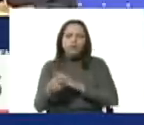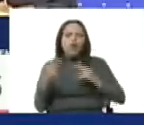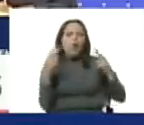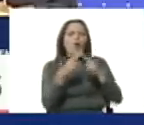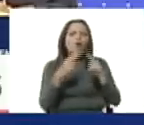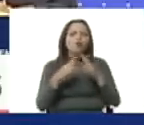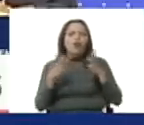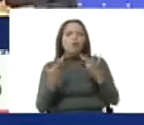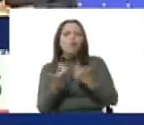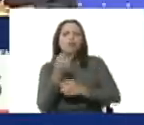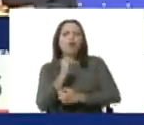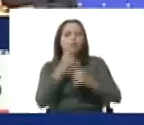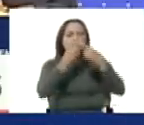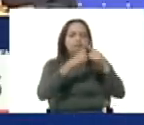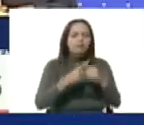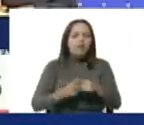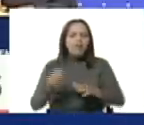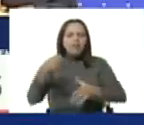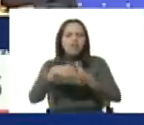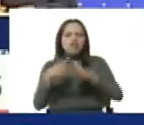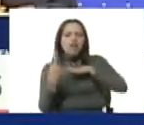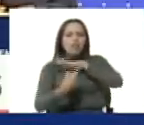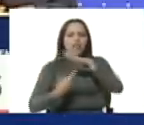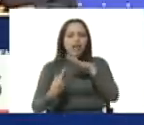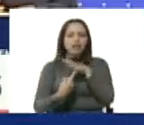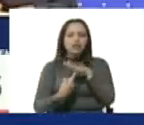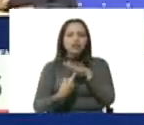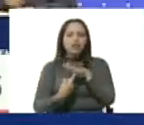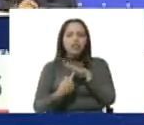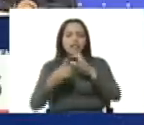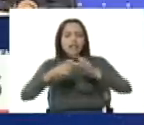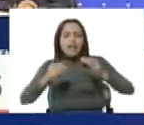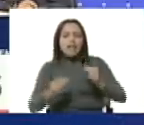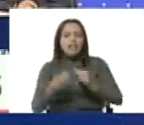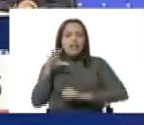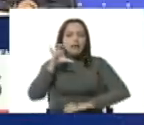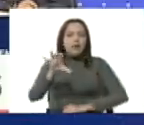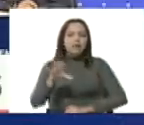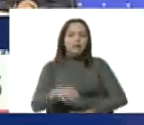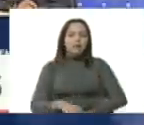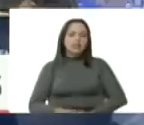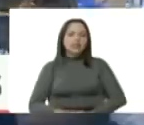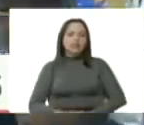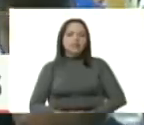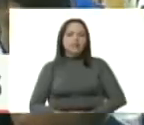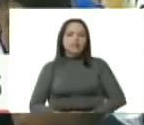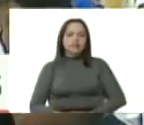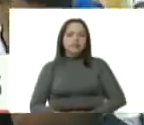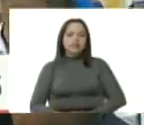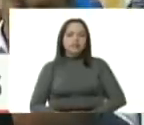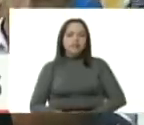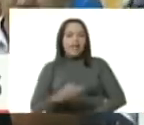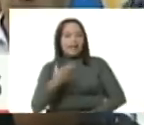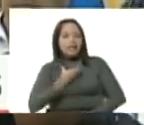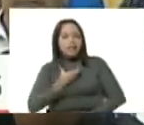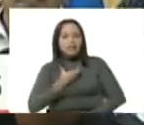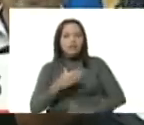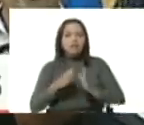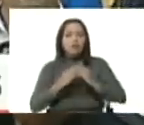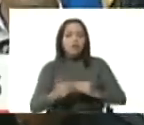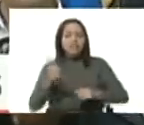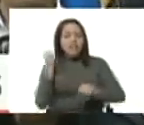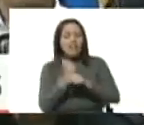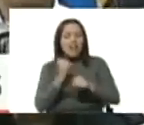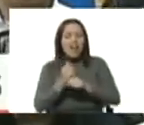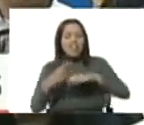la data del carné de la patria y a trabajar, compañeros, Jodás, compañeras, alcaldesas, a trabajar con la